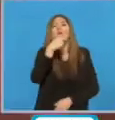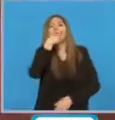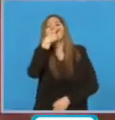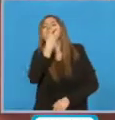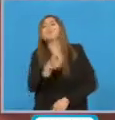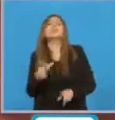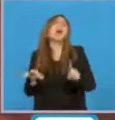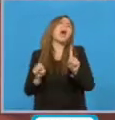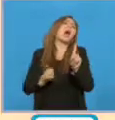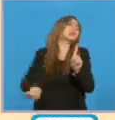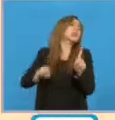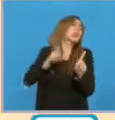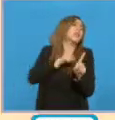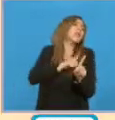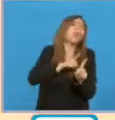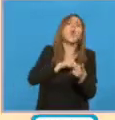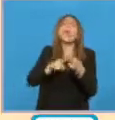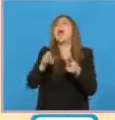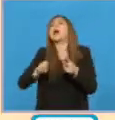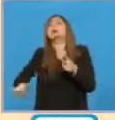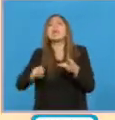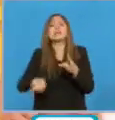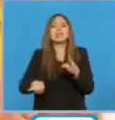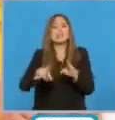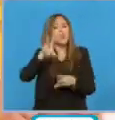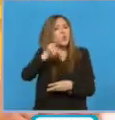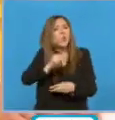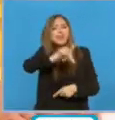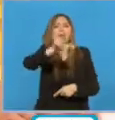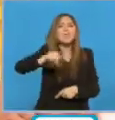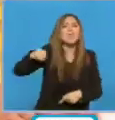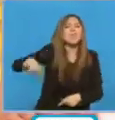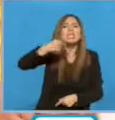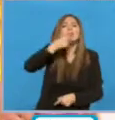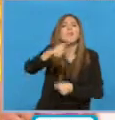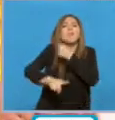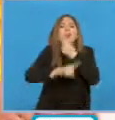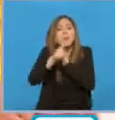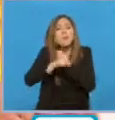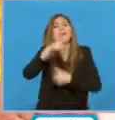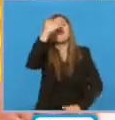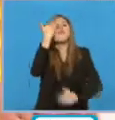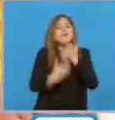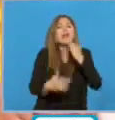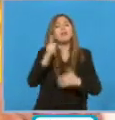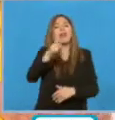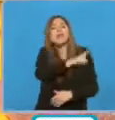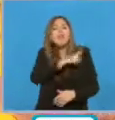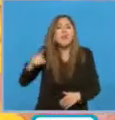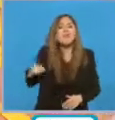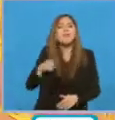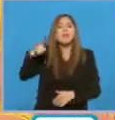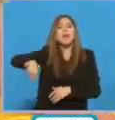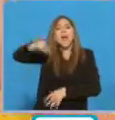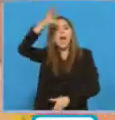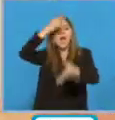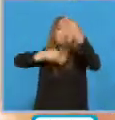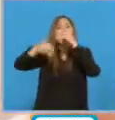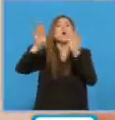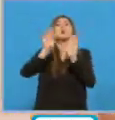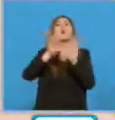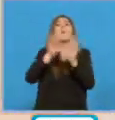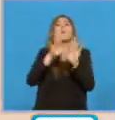sus acciones, lo único que hacemos es perjudicarlo, porque no le estamos ayudando a que componga eso